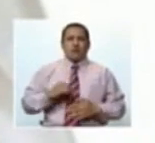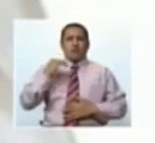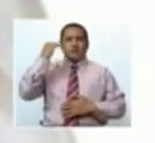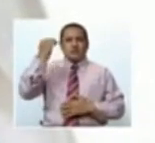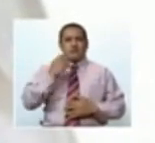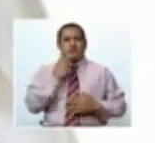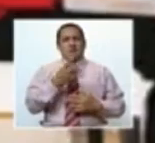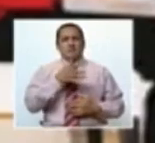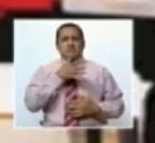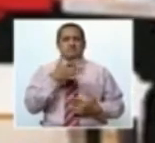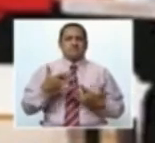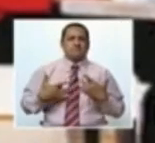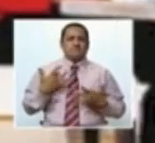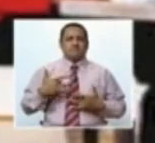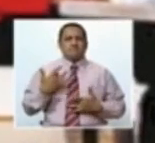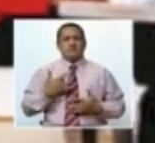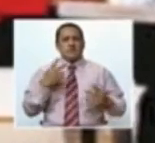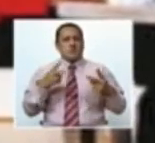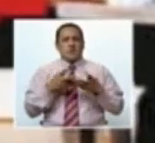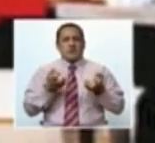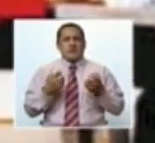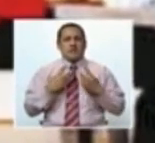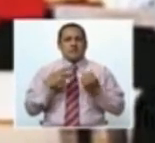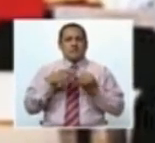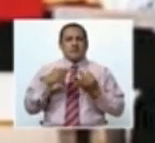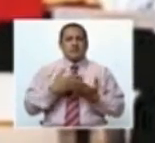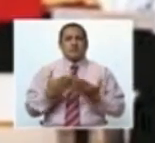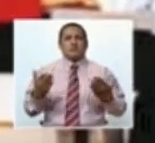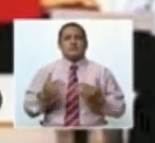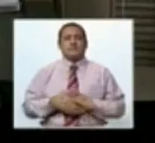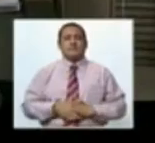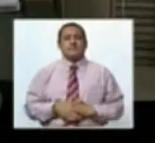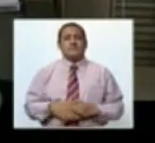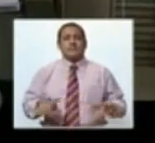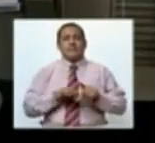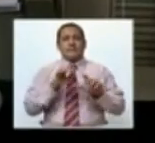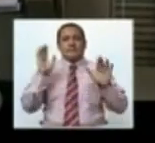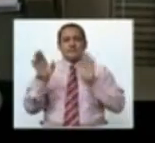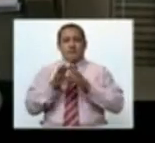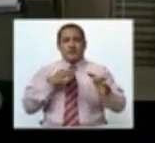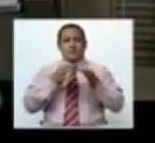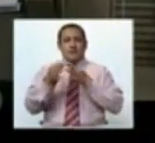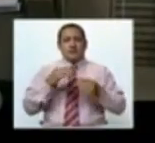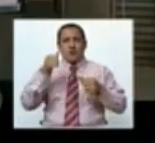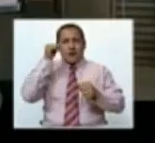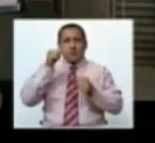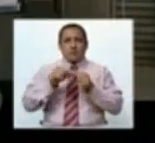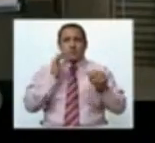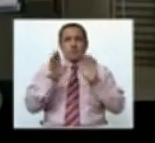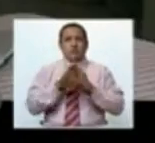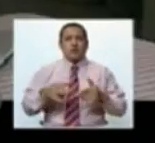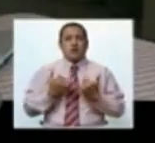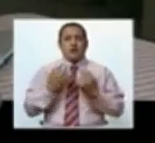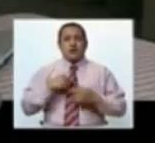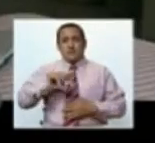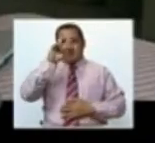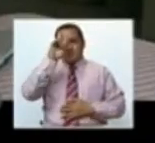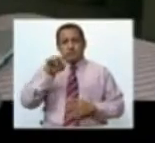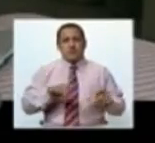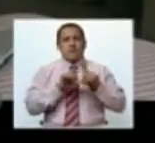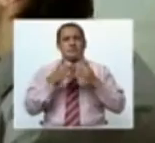hijos grandes y se hacen menos tolerables a ciertas situaciones. Situaciones que han llevado a la conclusión que ahora mismo en